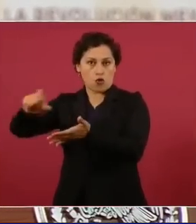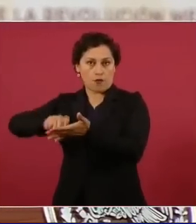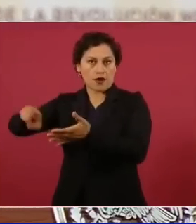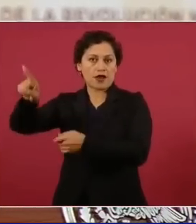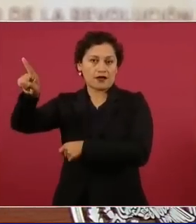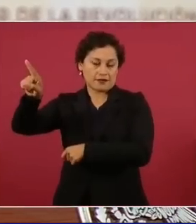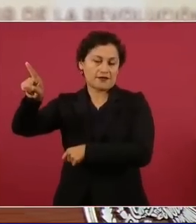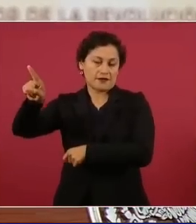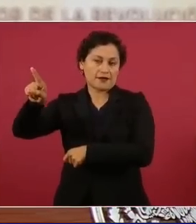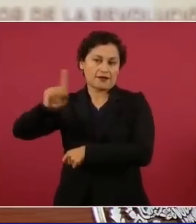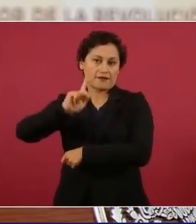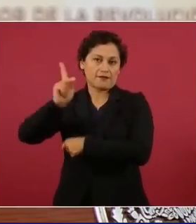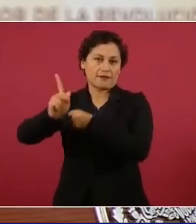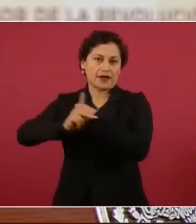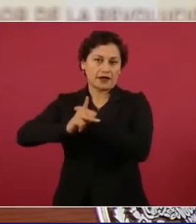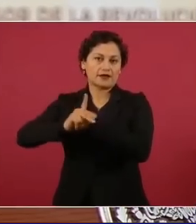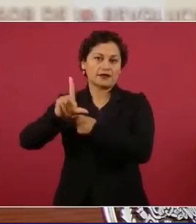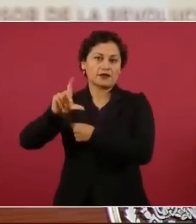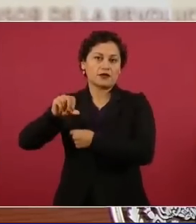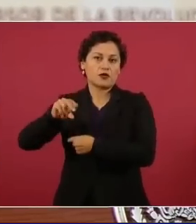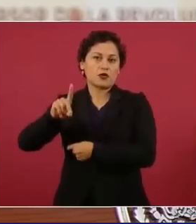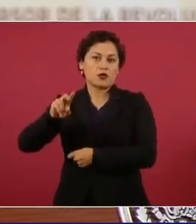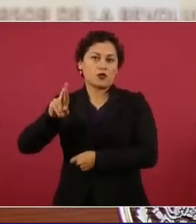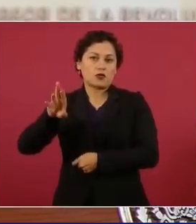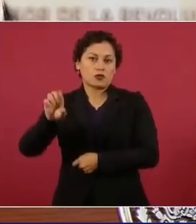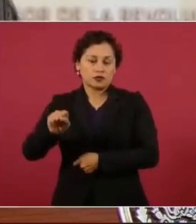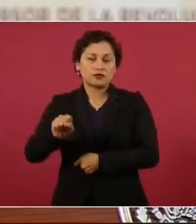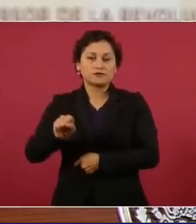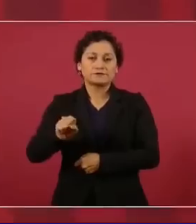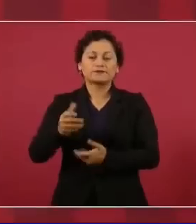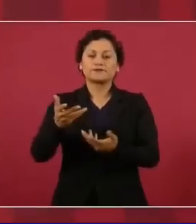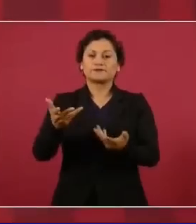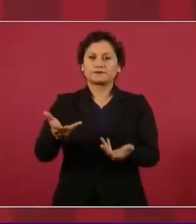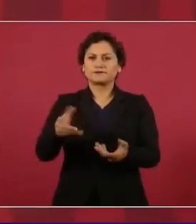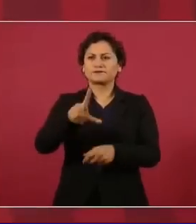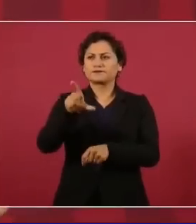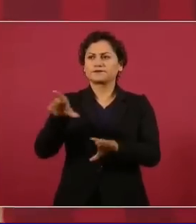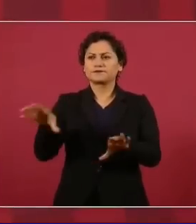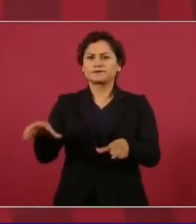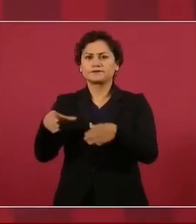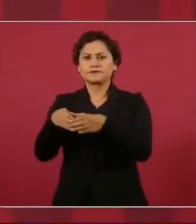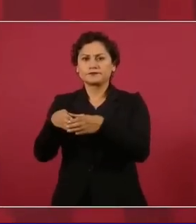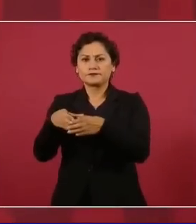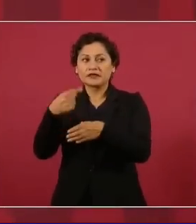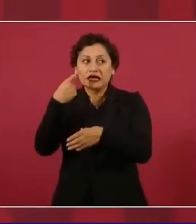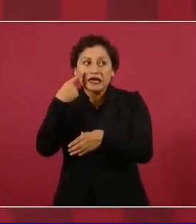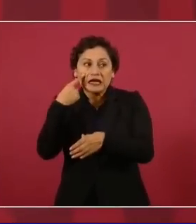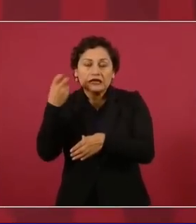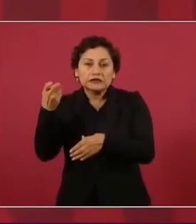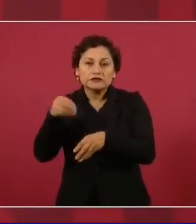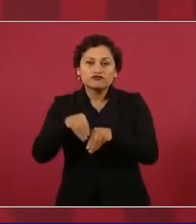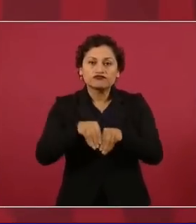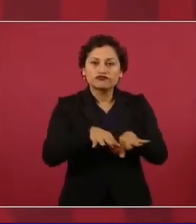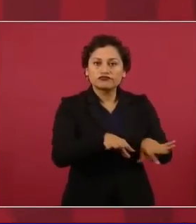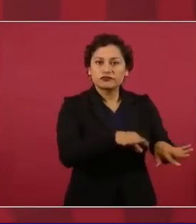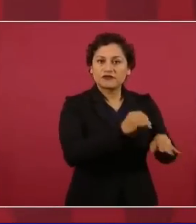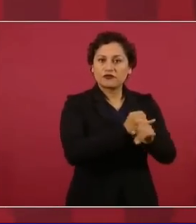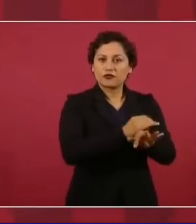Londres. Entonces, cuando se filtra la información de que iban a pagar la indemnización,